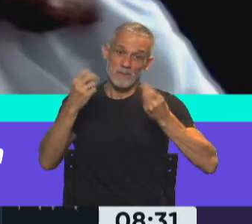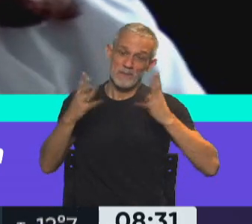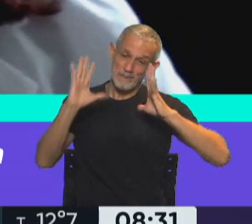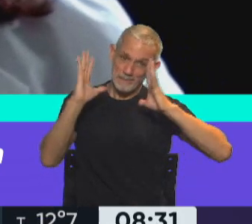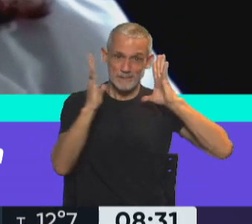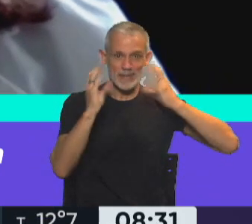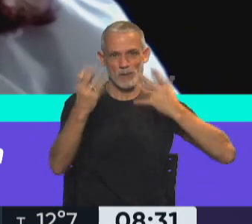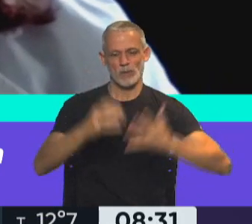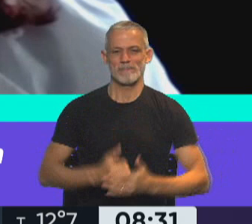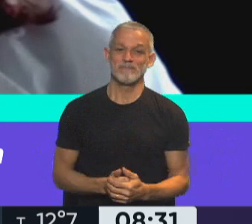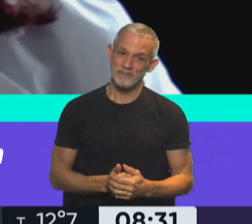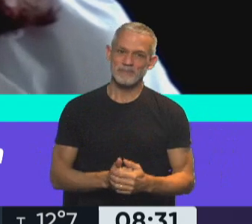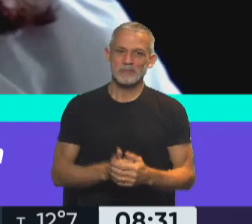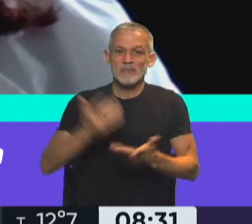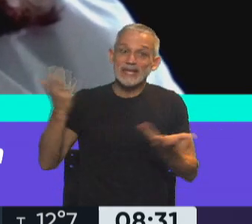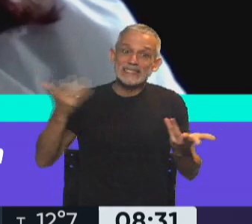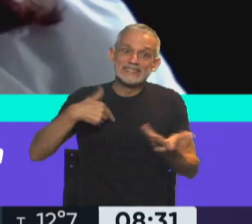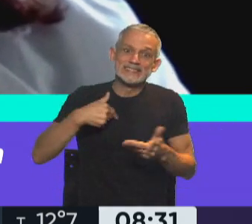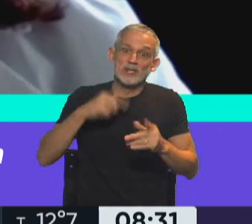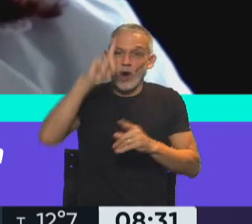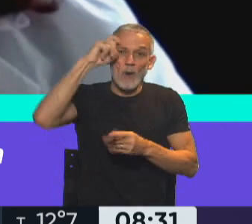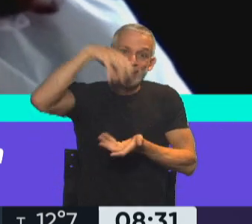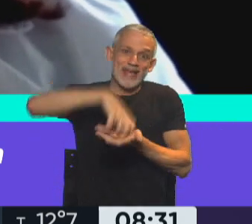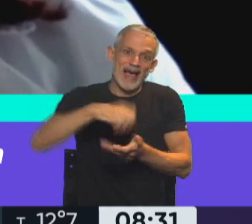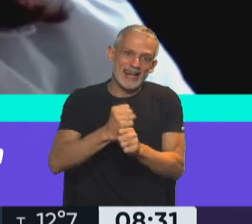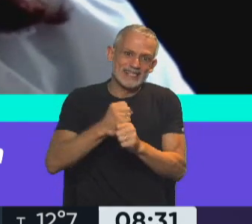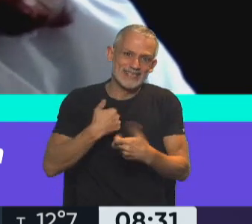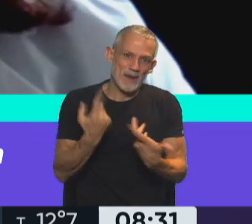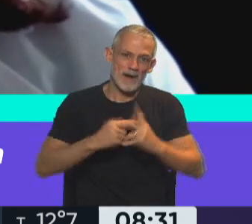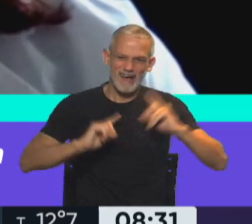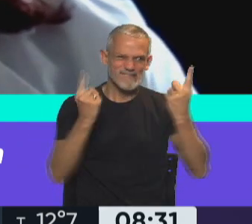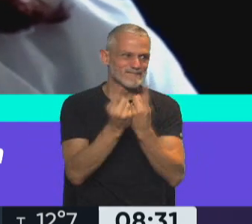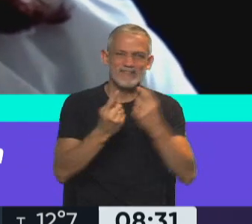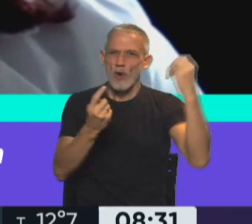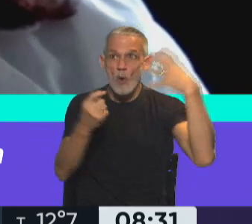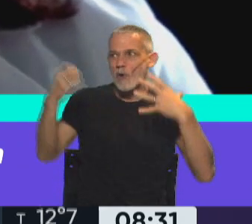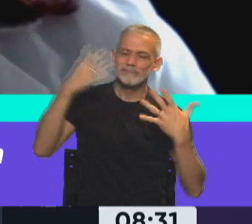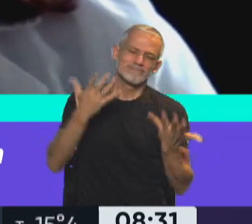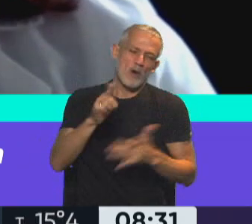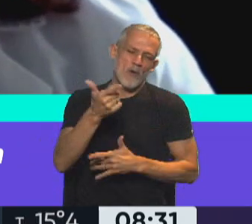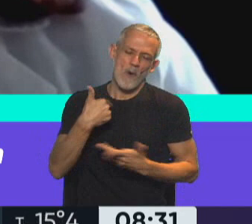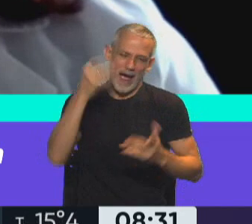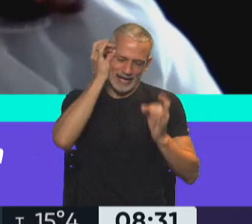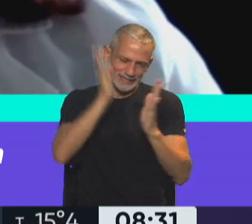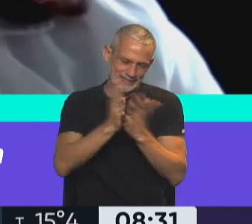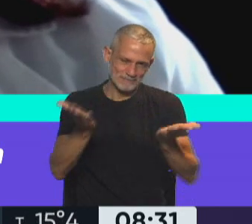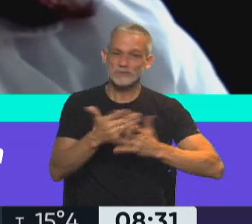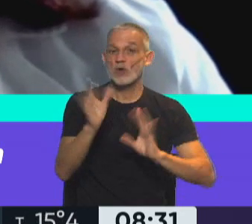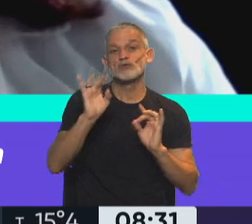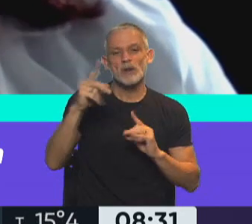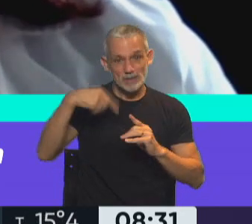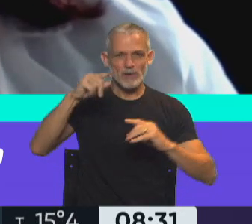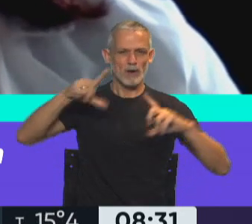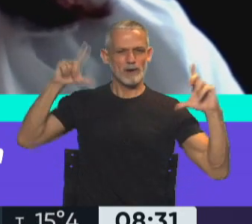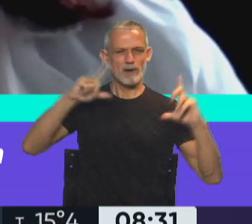mejor. Lo que pasa es que estoy en el hospital y a veces no están las mejores condiciones. No, yo solamente para que también se la